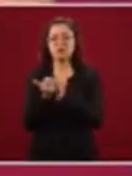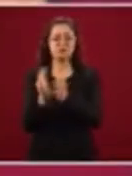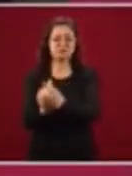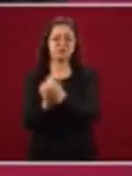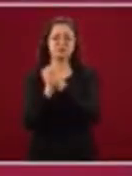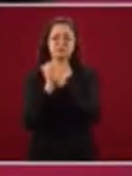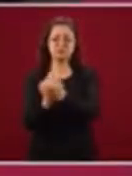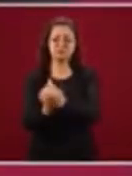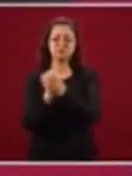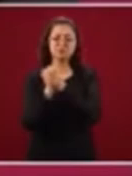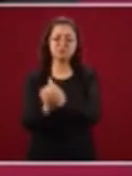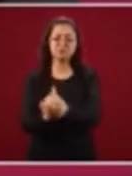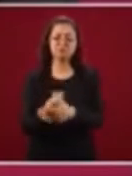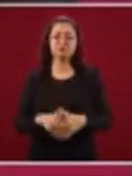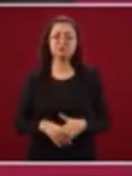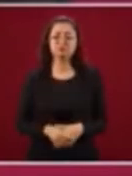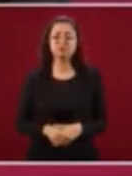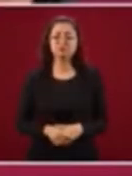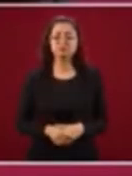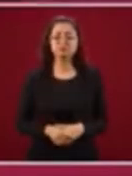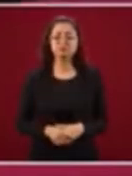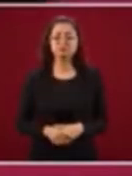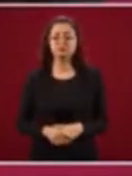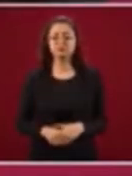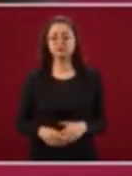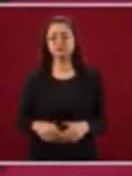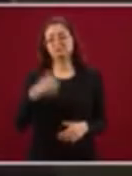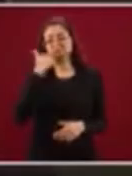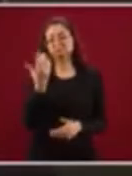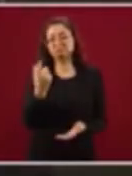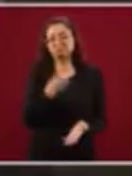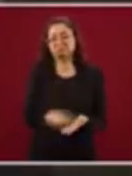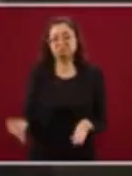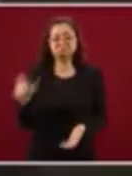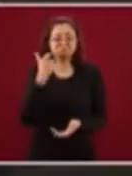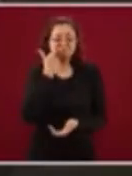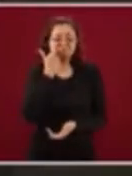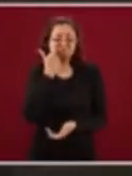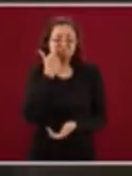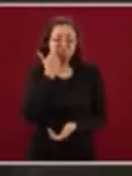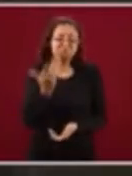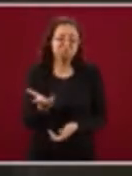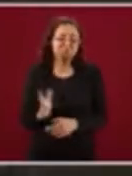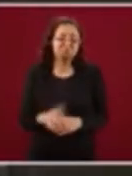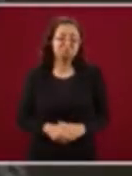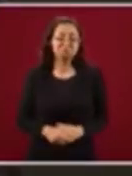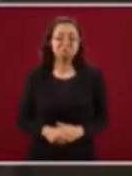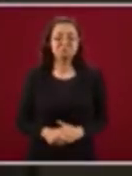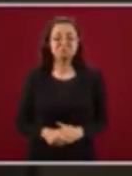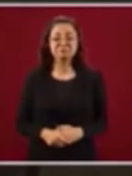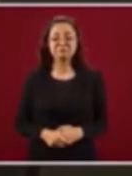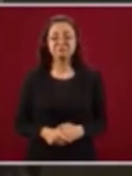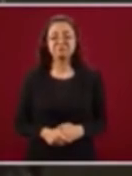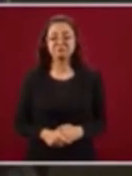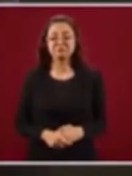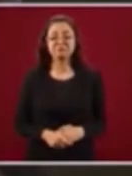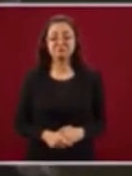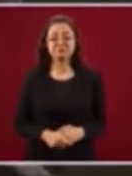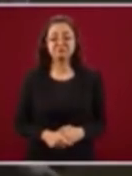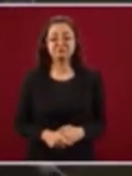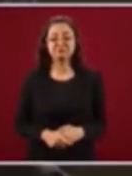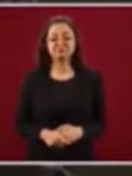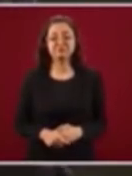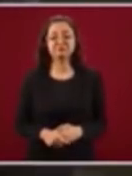¿sí? Que quiera comprar, compra su boleto. Y